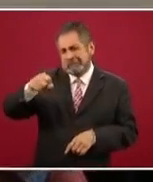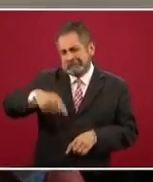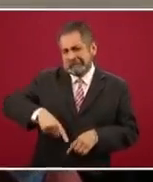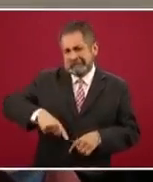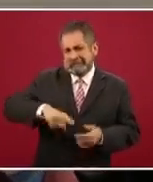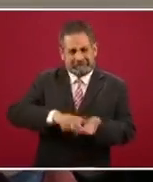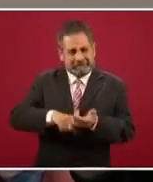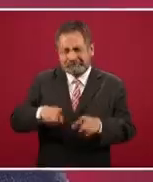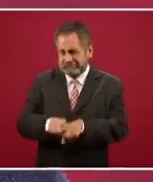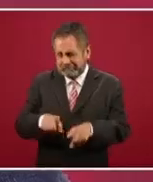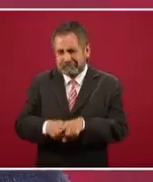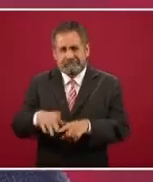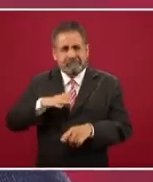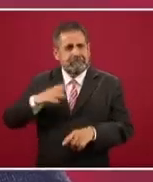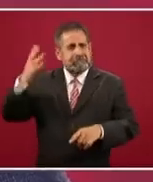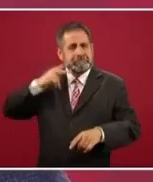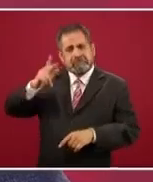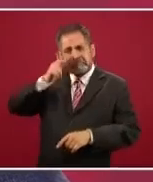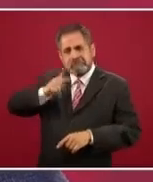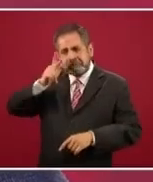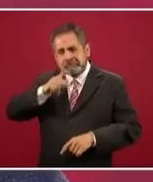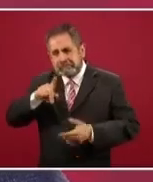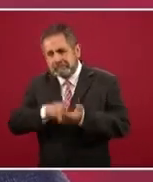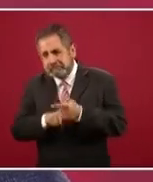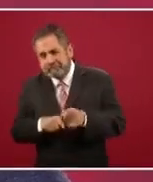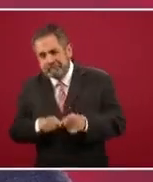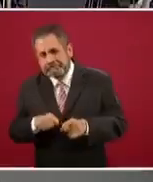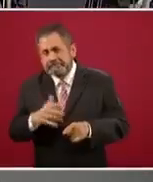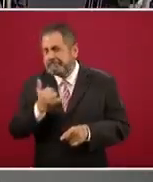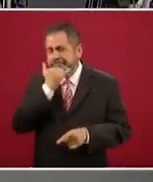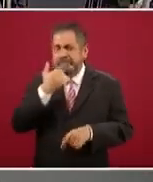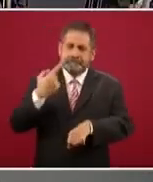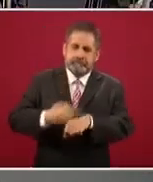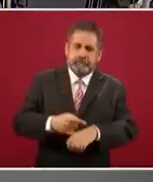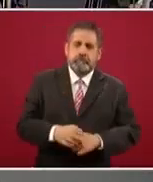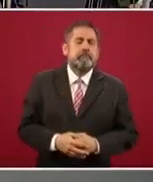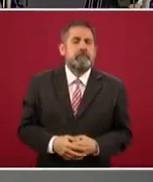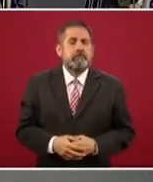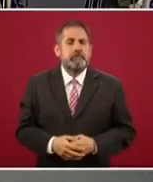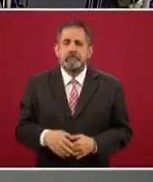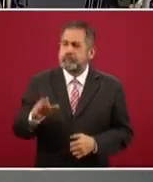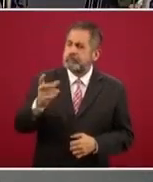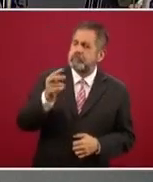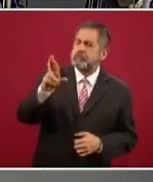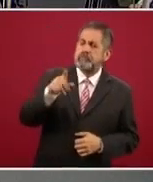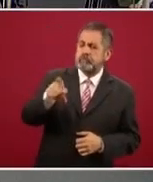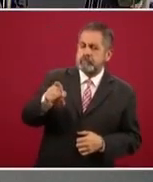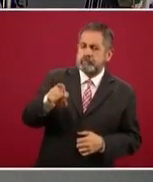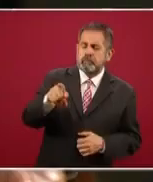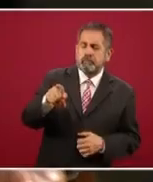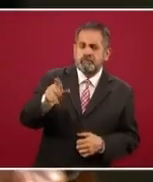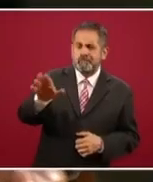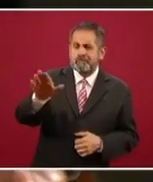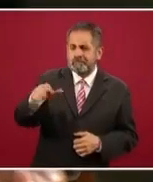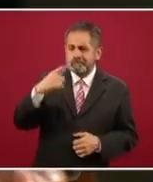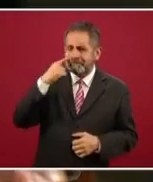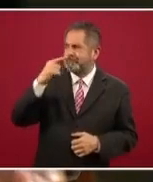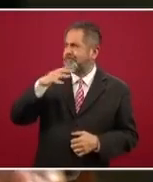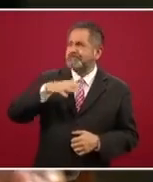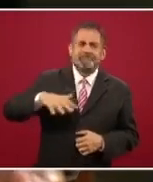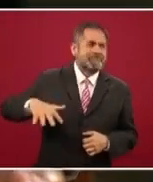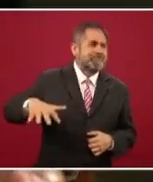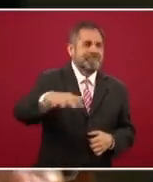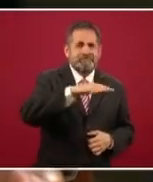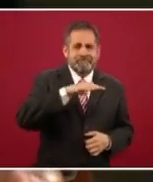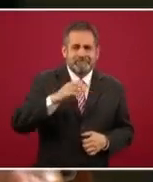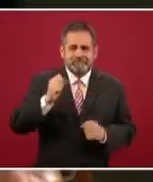muchas evidencias de mucho tiempo de lo nocivo que es. Doctor Alcocer, usted dice esta es una parte y realmente se antoja un universo